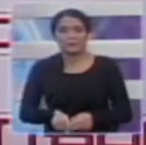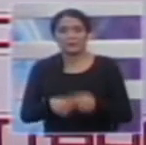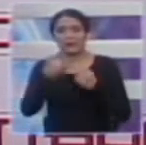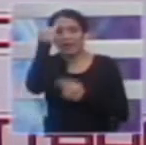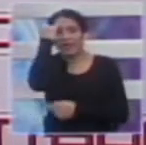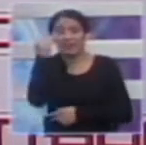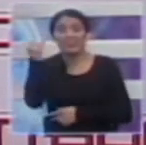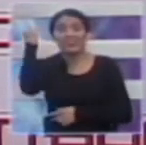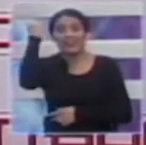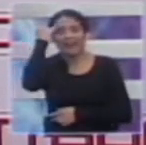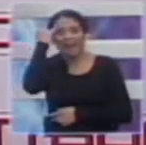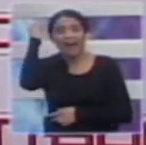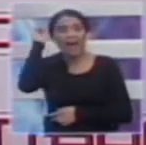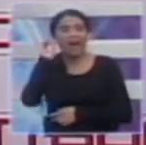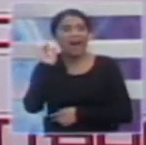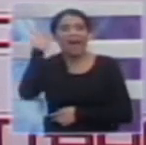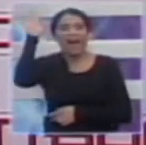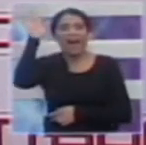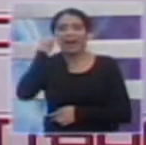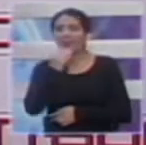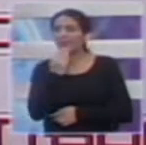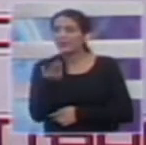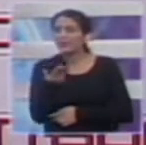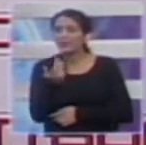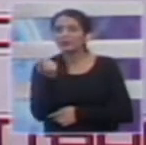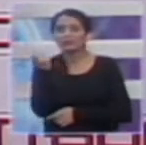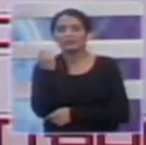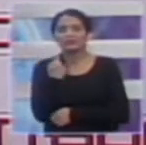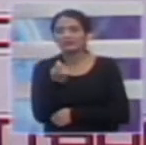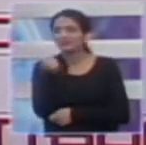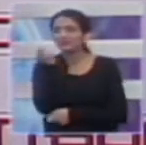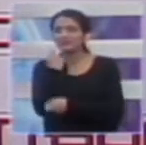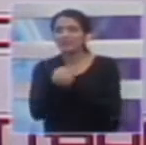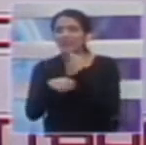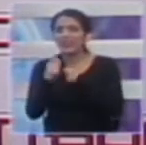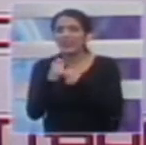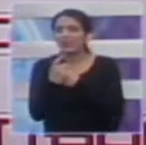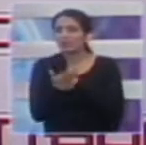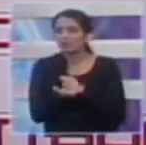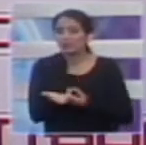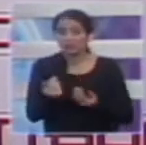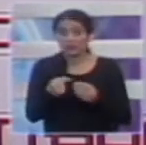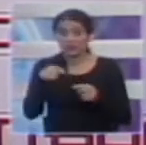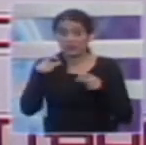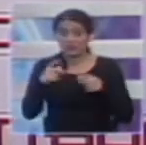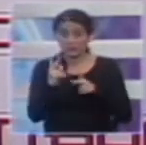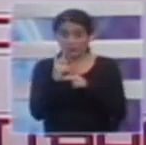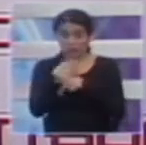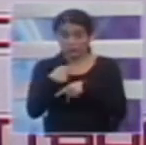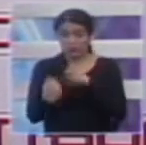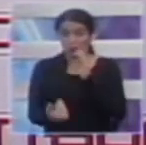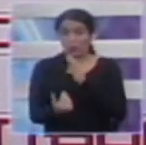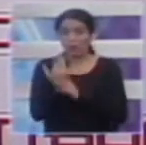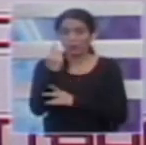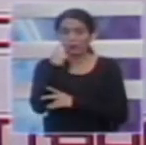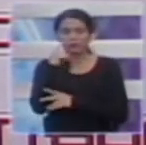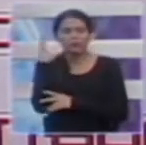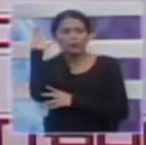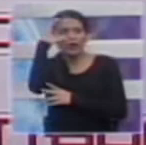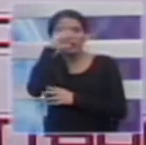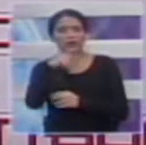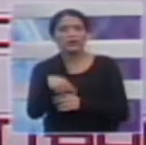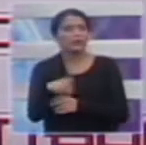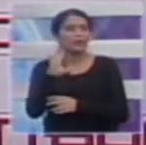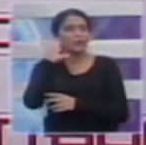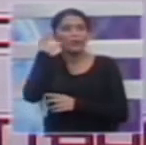hacer un emprendimiento, de ofrecer algo distinto, nuevo, porque bueno, por ahí en Cuenca todavía veíamos que no estaba tan desarrollada